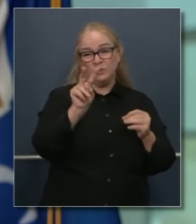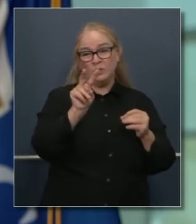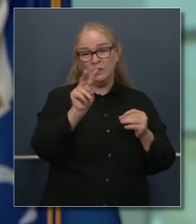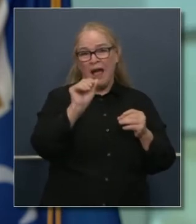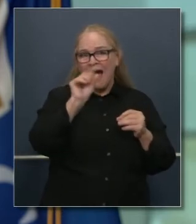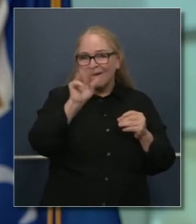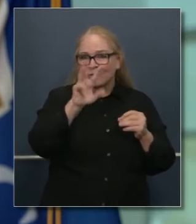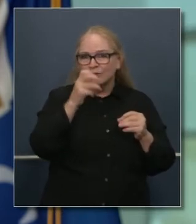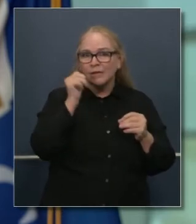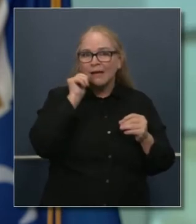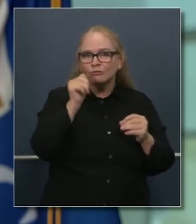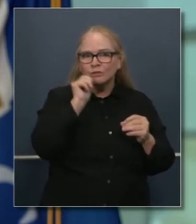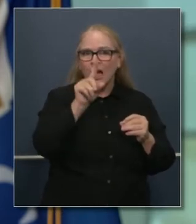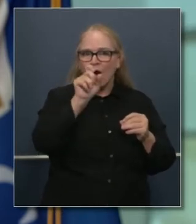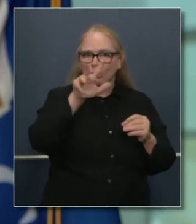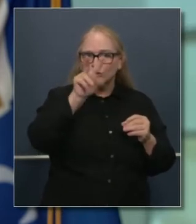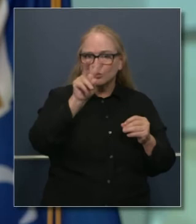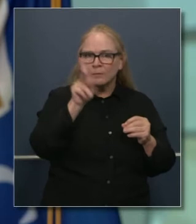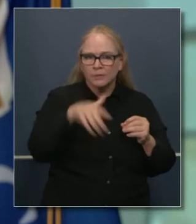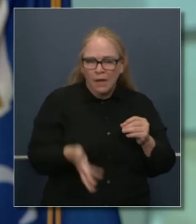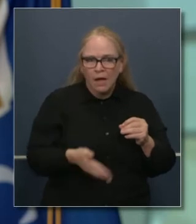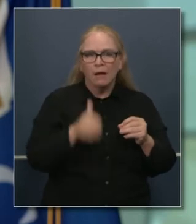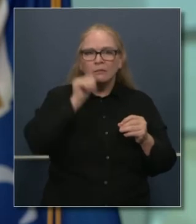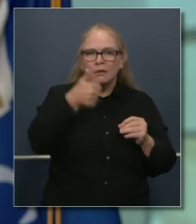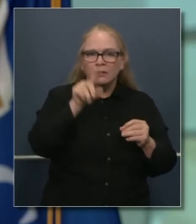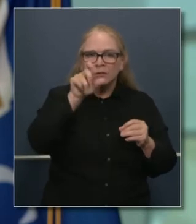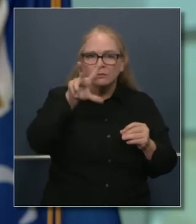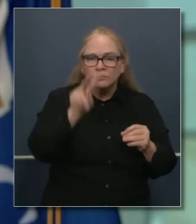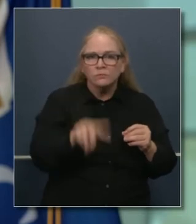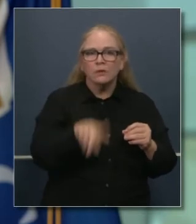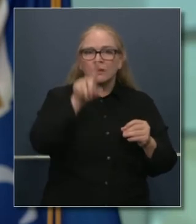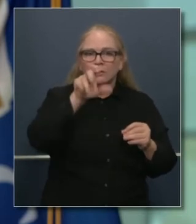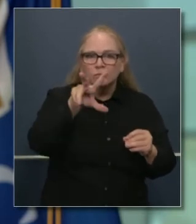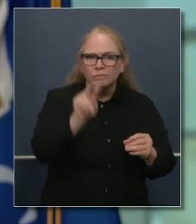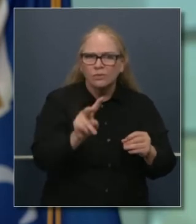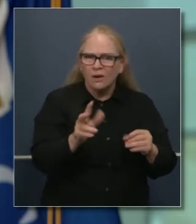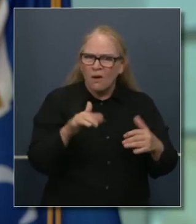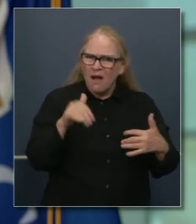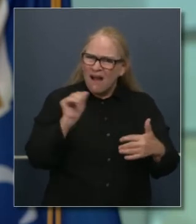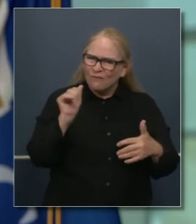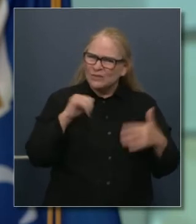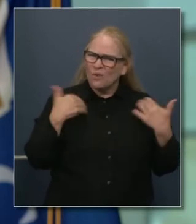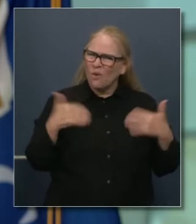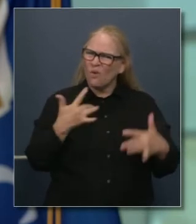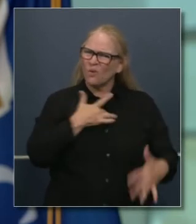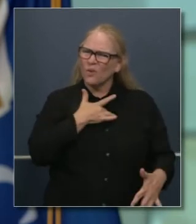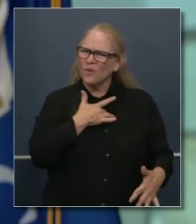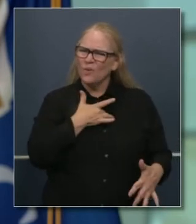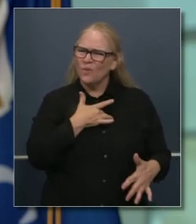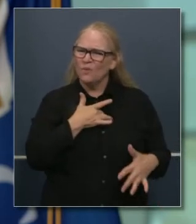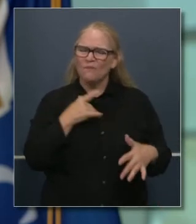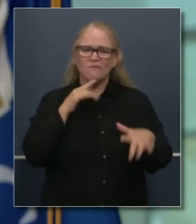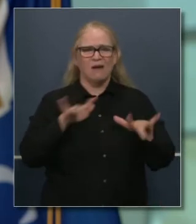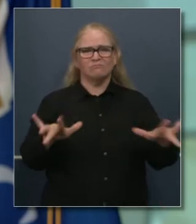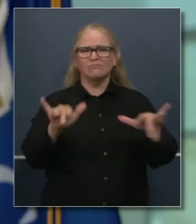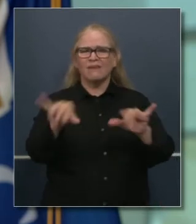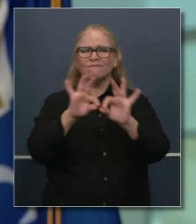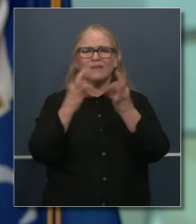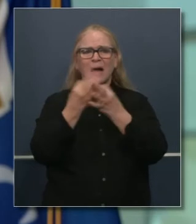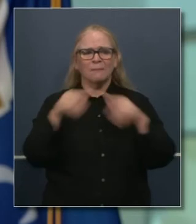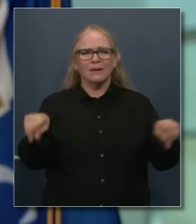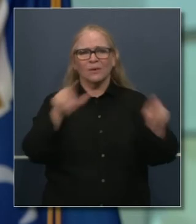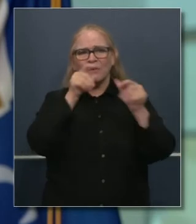vidas como promedio que es a algo pavoroso así que